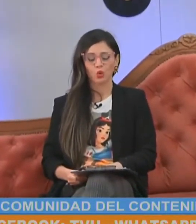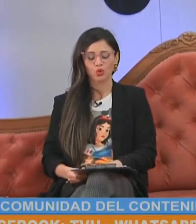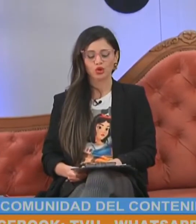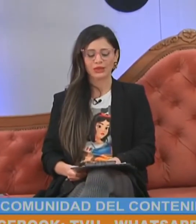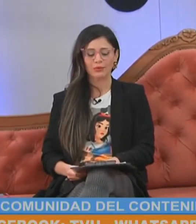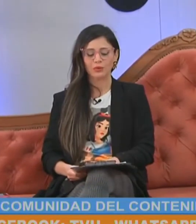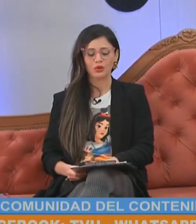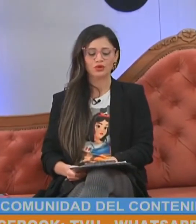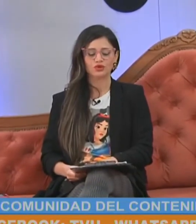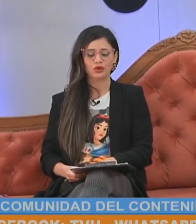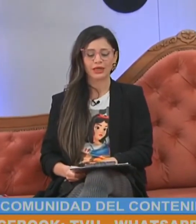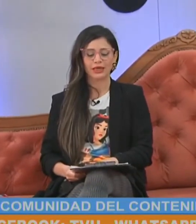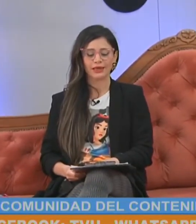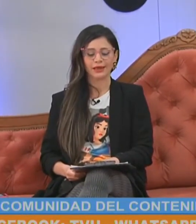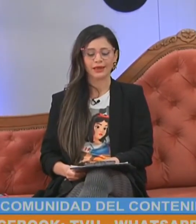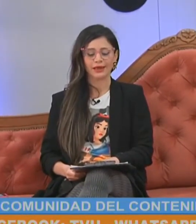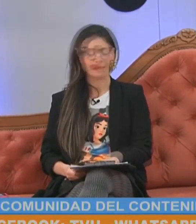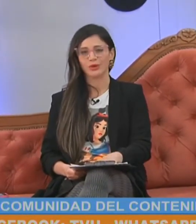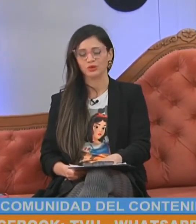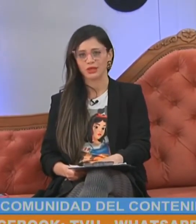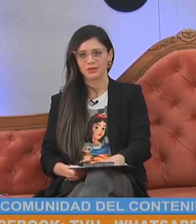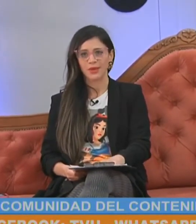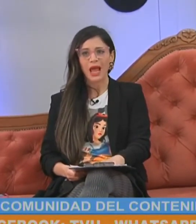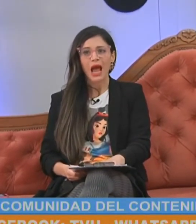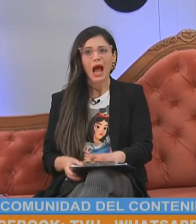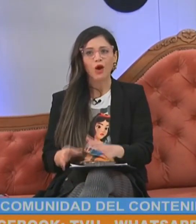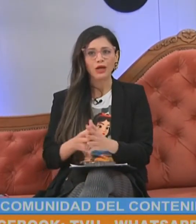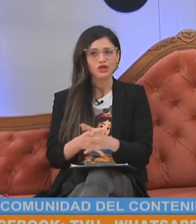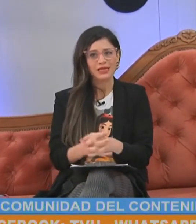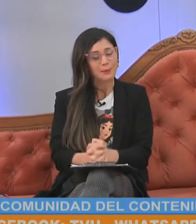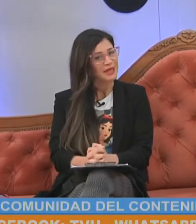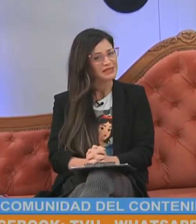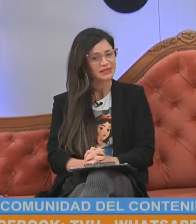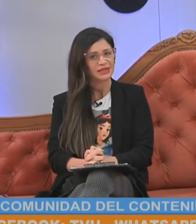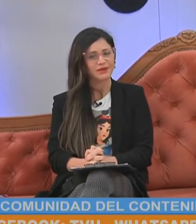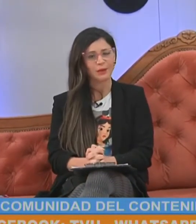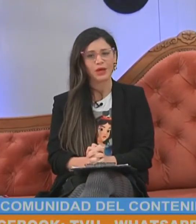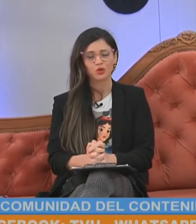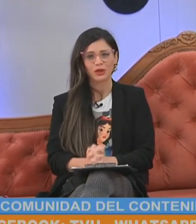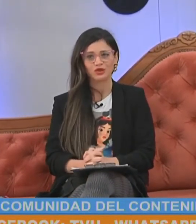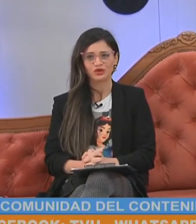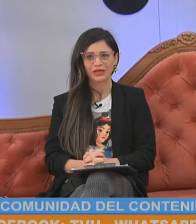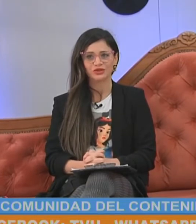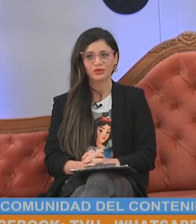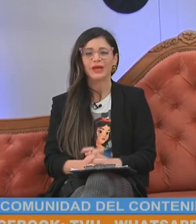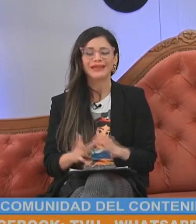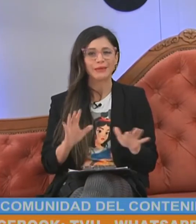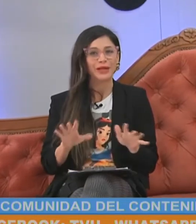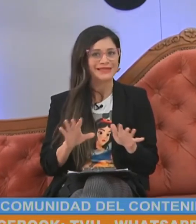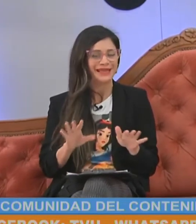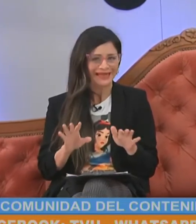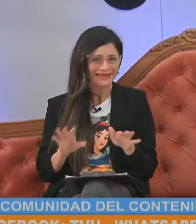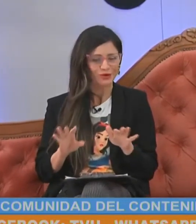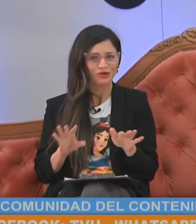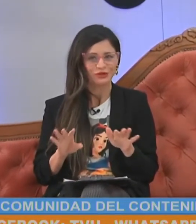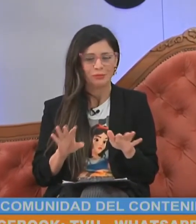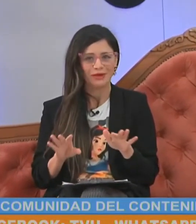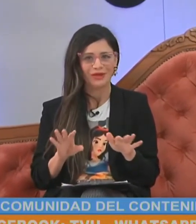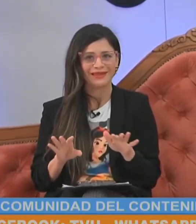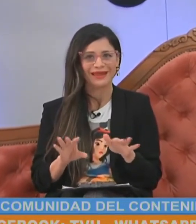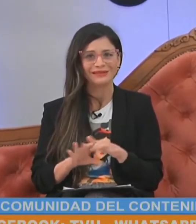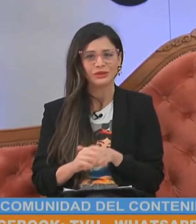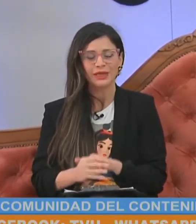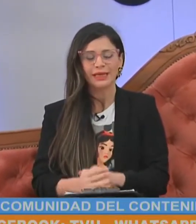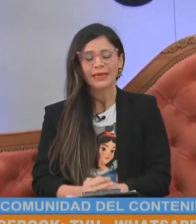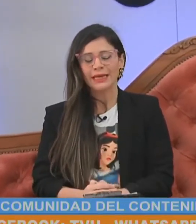con gusto estamos realizando para ustedes. Ahora no sé si les parece que vayamos a tomar contacto. Estamos en este proceso en vivo y